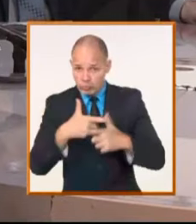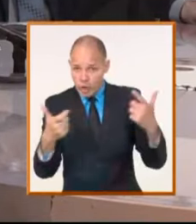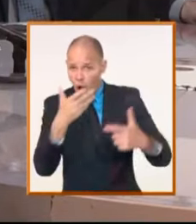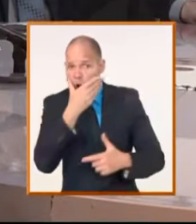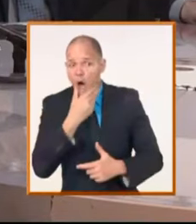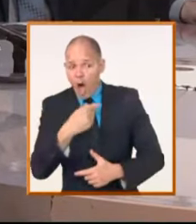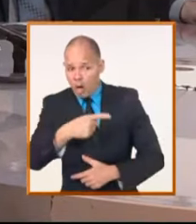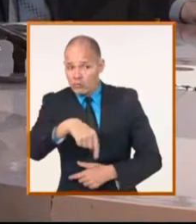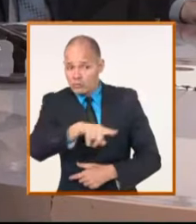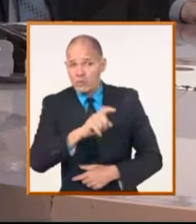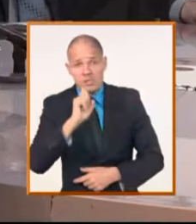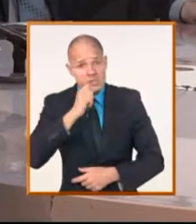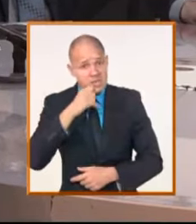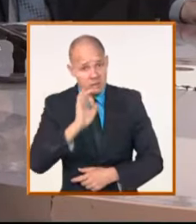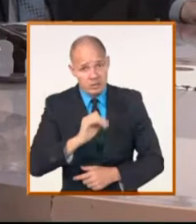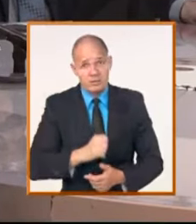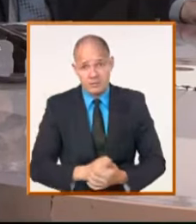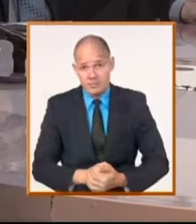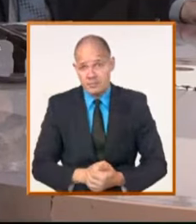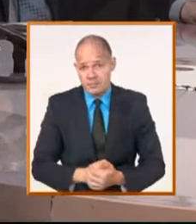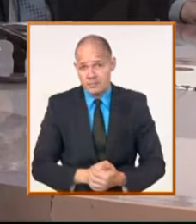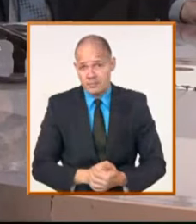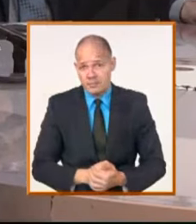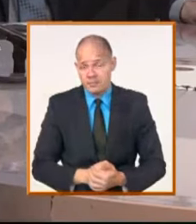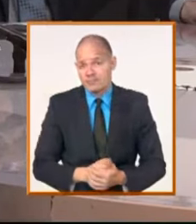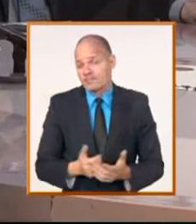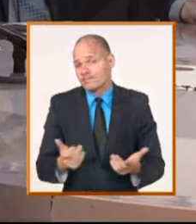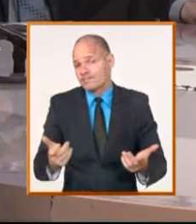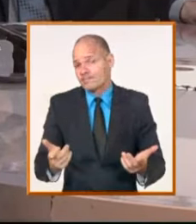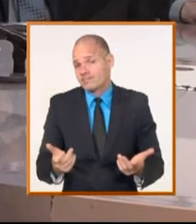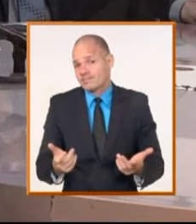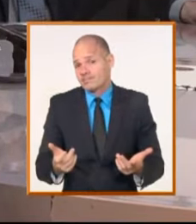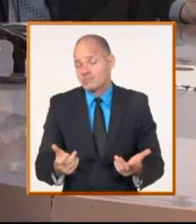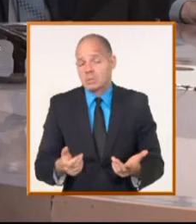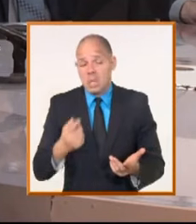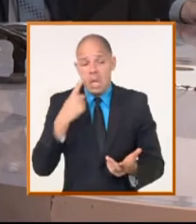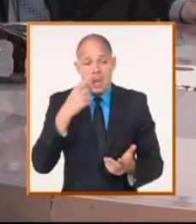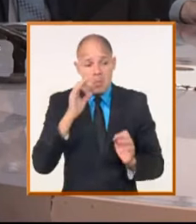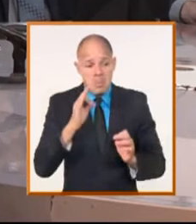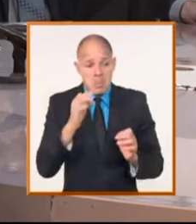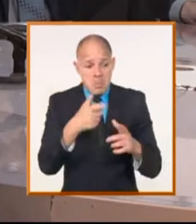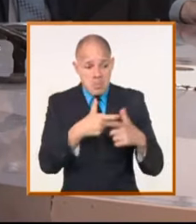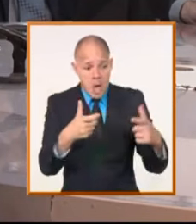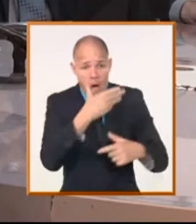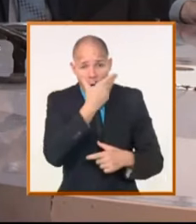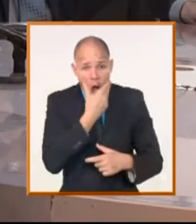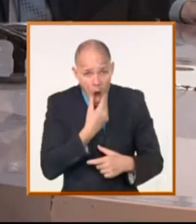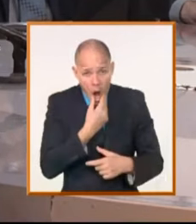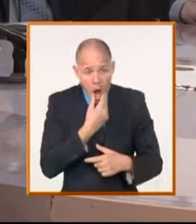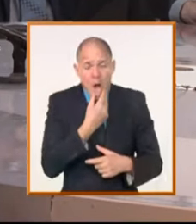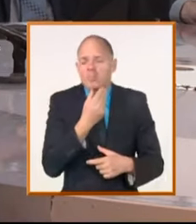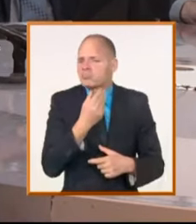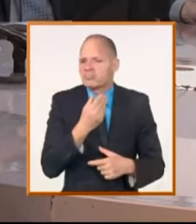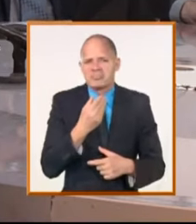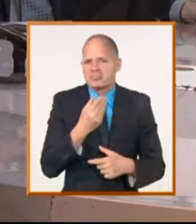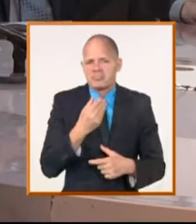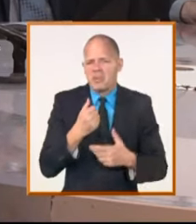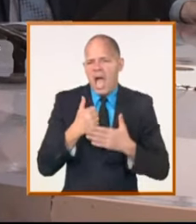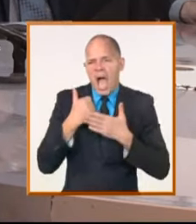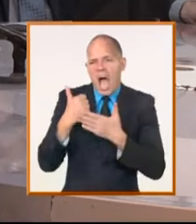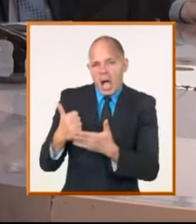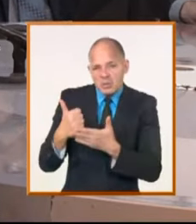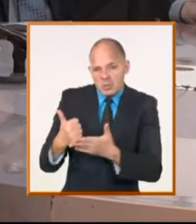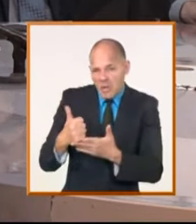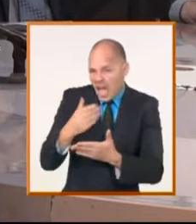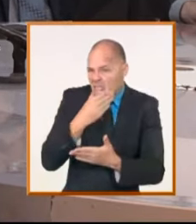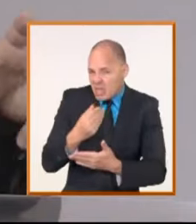una correlación negativa entre edad y apoyo a Israel en el caso de Estados Unidos. Mientras más jóvenes, menos apoyo; mientras más edad, más apoyo a Israel. Inverso con el tema